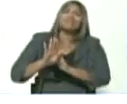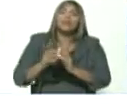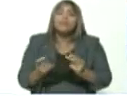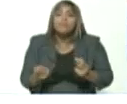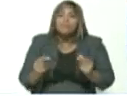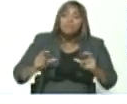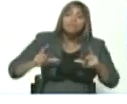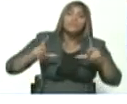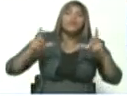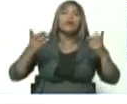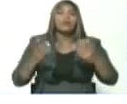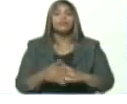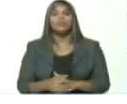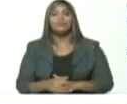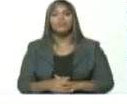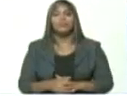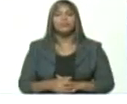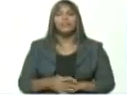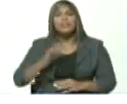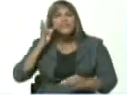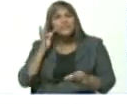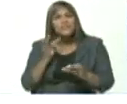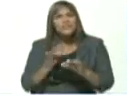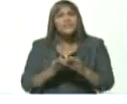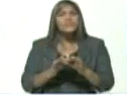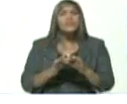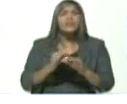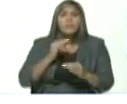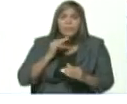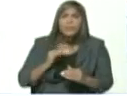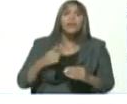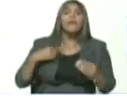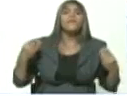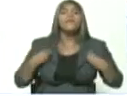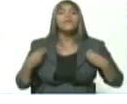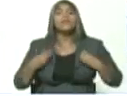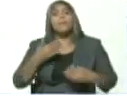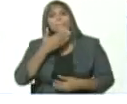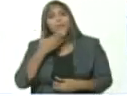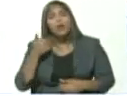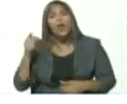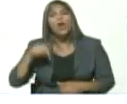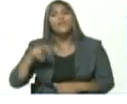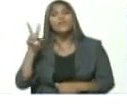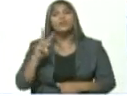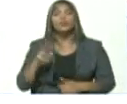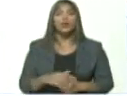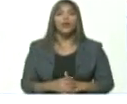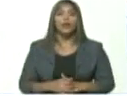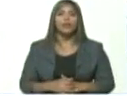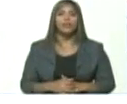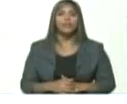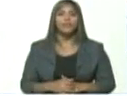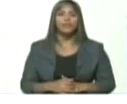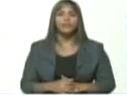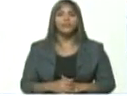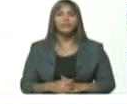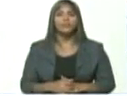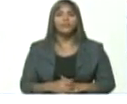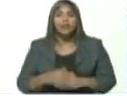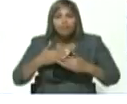mayor, a la esperanza de una vida mejor del vivir viviendo de Venezuela. Es abrirle